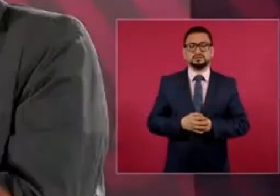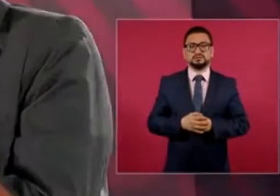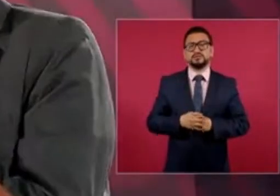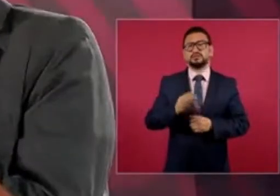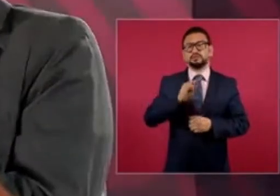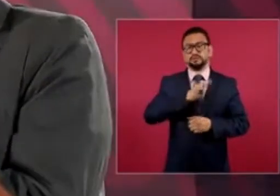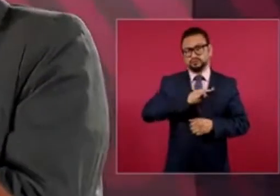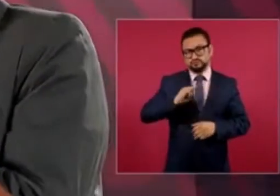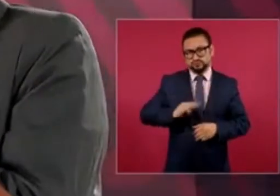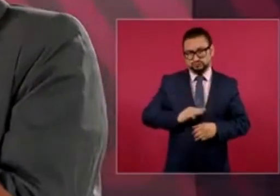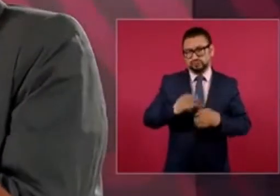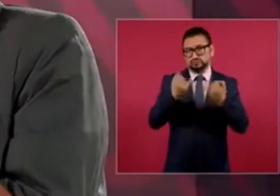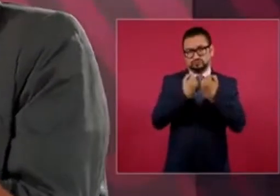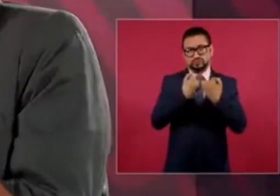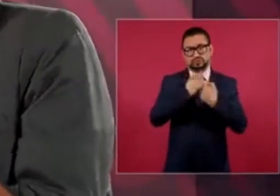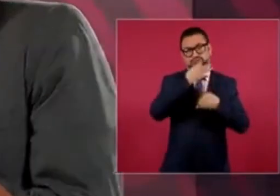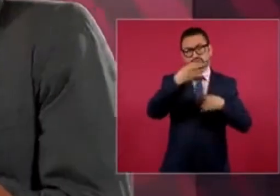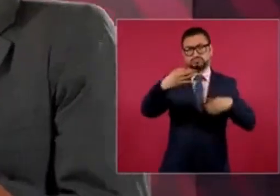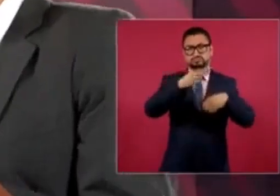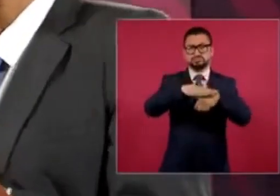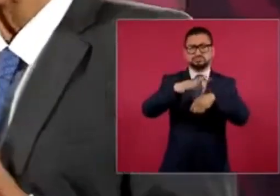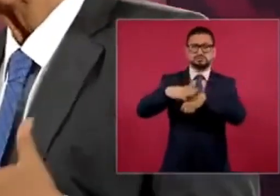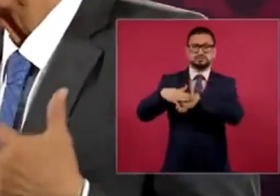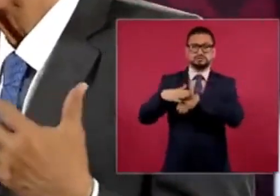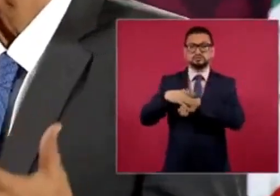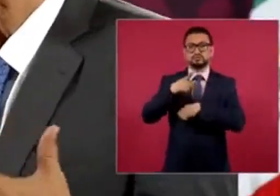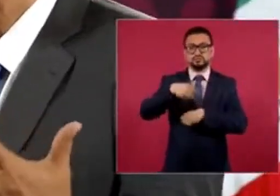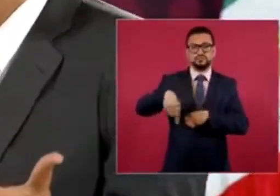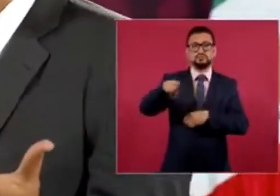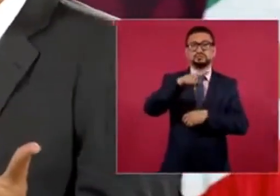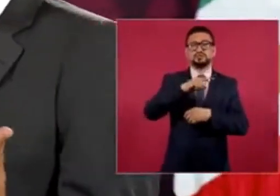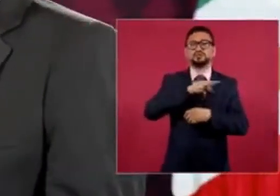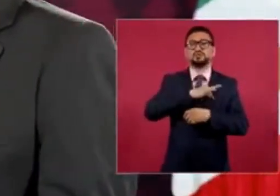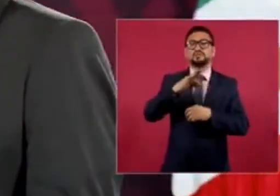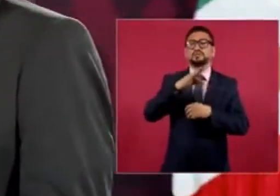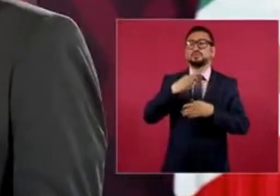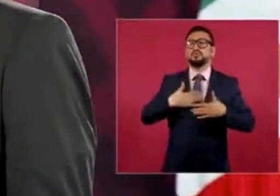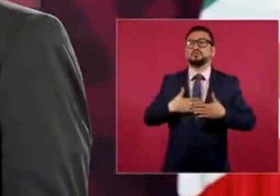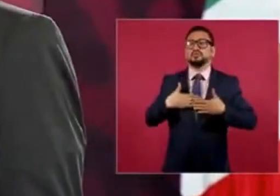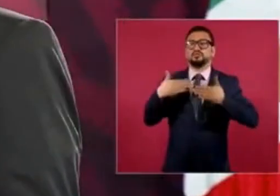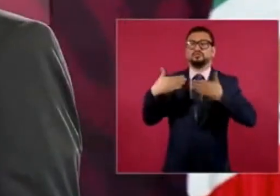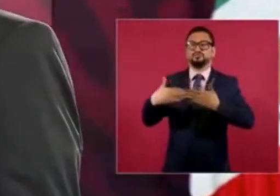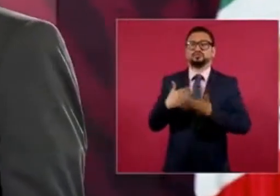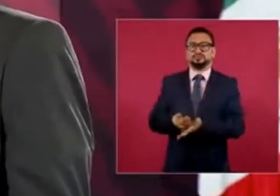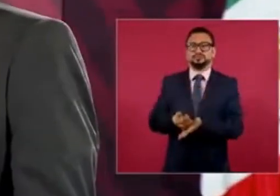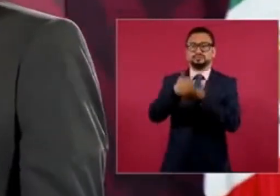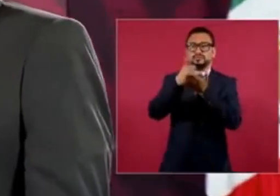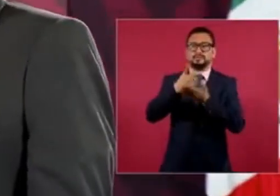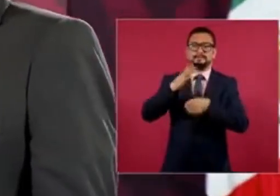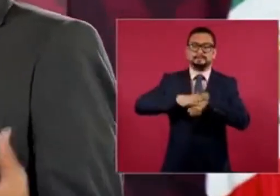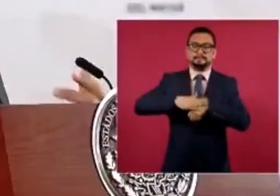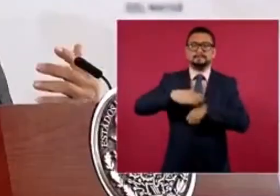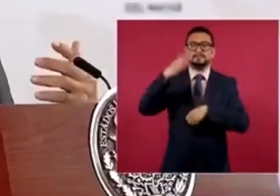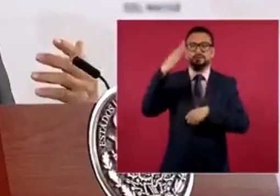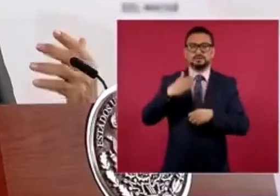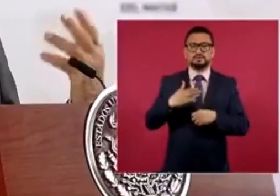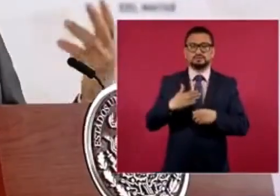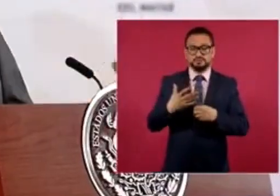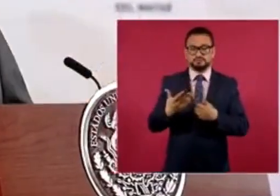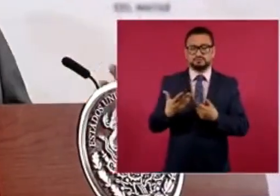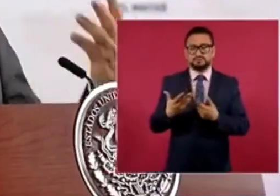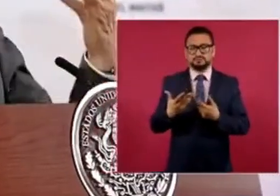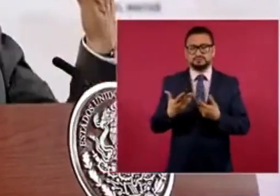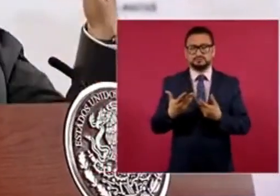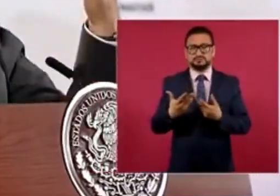municipales, que se apoye más o que